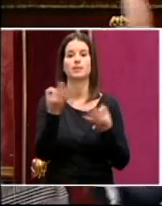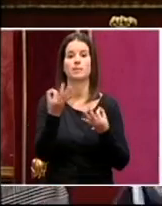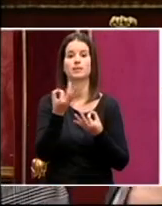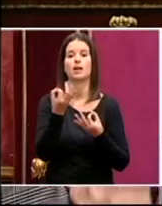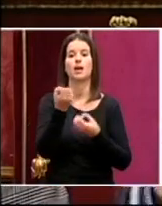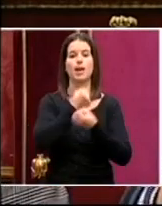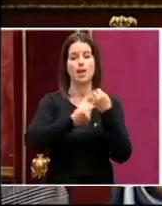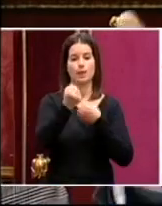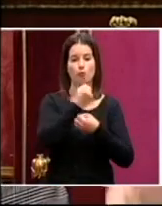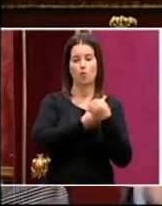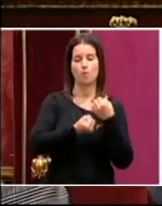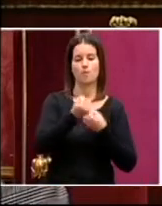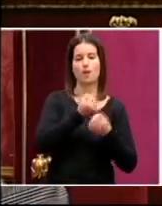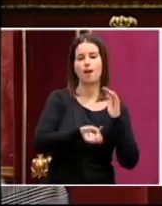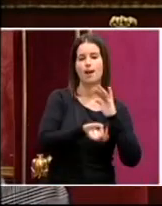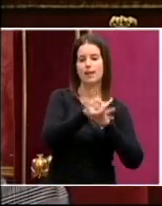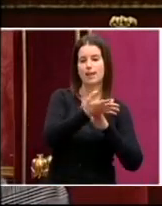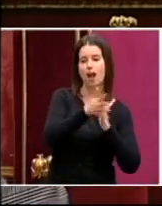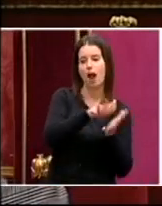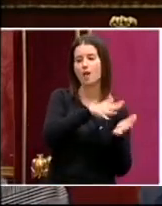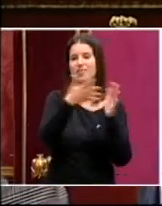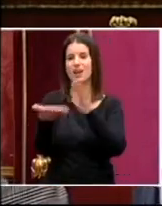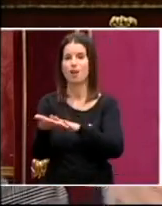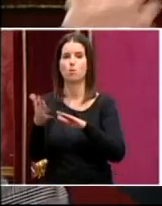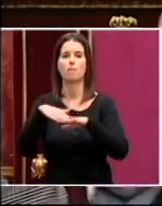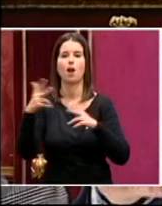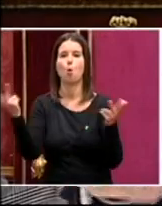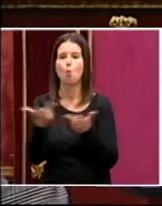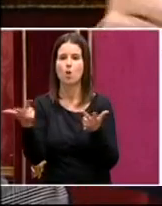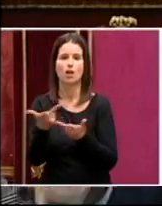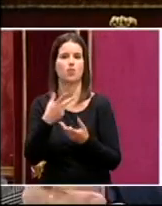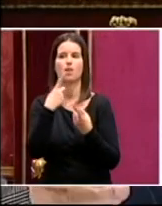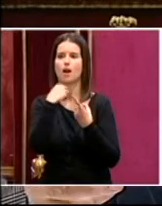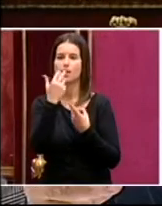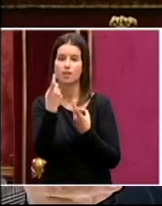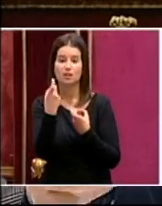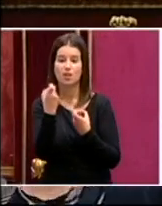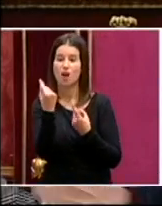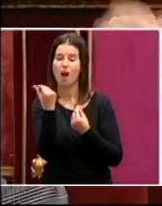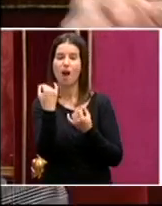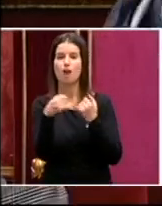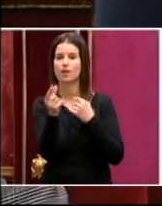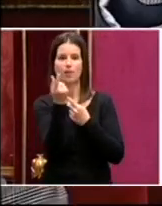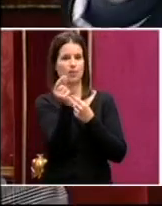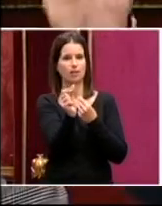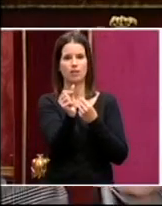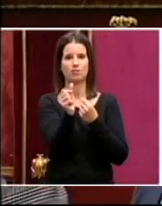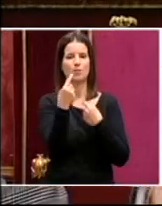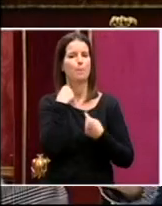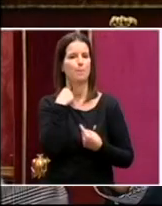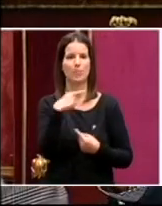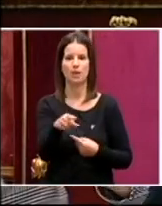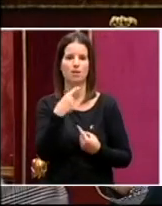generen y no se trasladen a gastos más urgentes y necesarios, pues al final se pierden en lo que se llama remanente